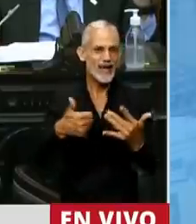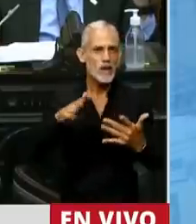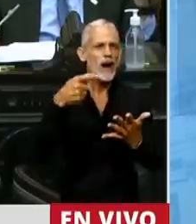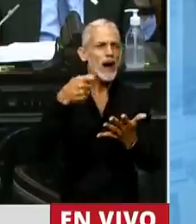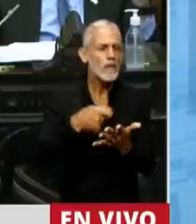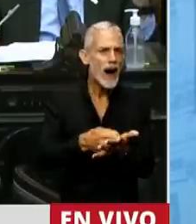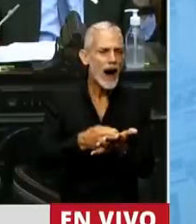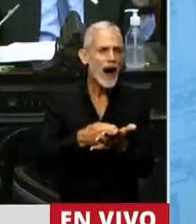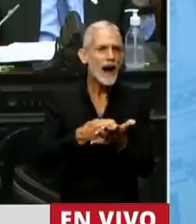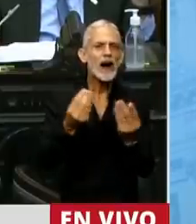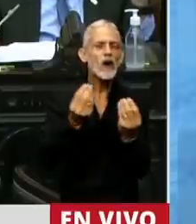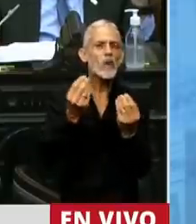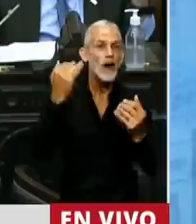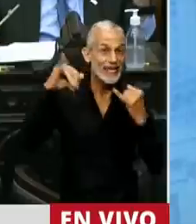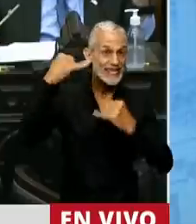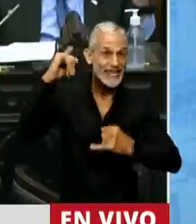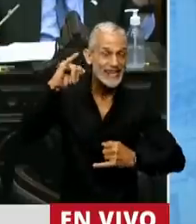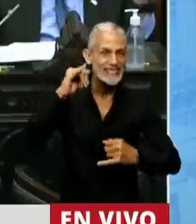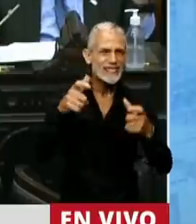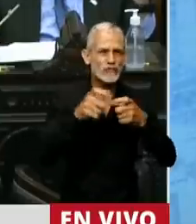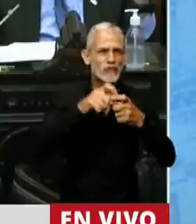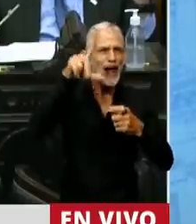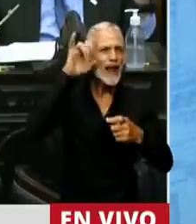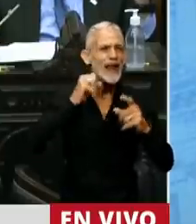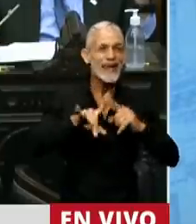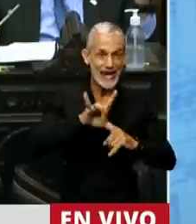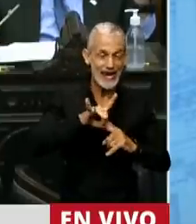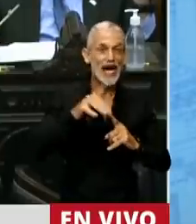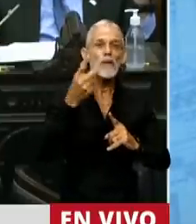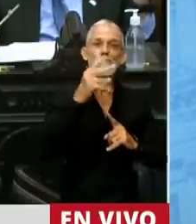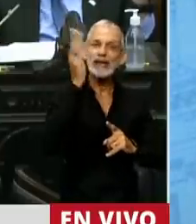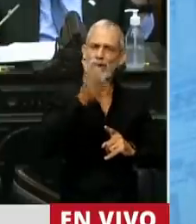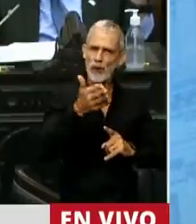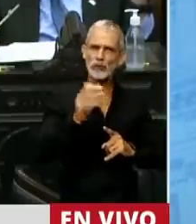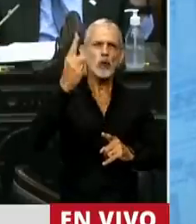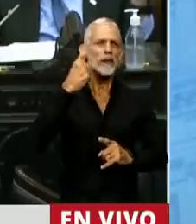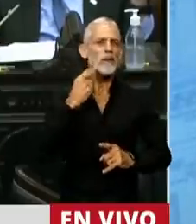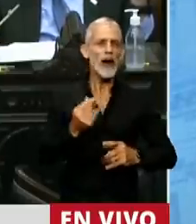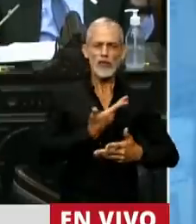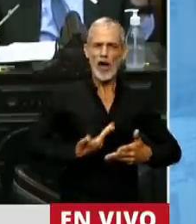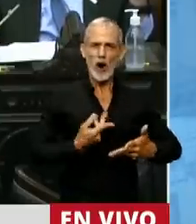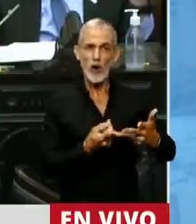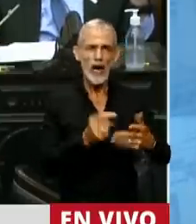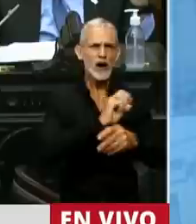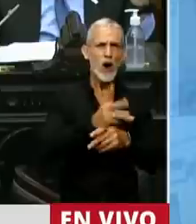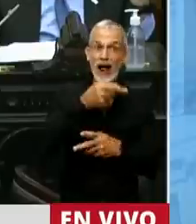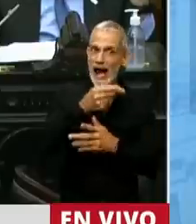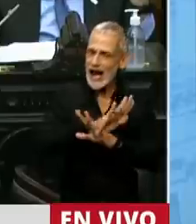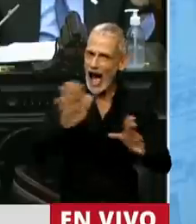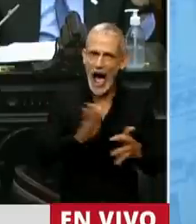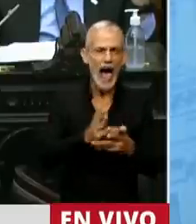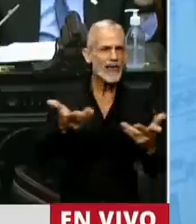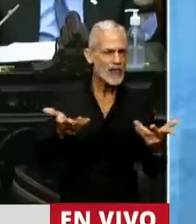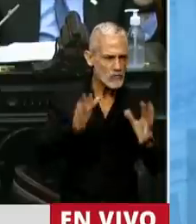Iban a pagar con los intereses de la LELIC, 20% el primer día de gobierno, sin pandemia, sin vasos, sin